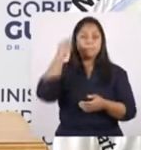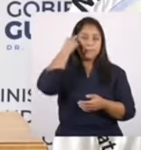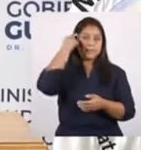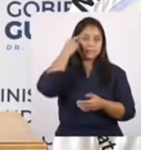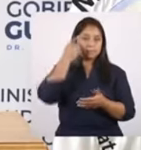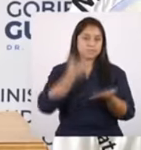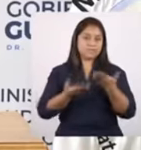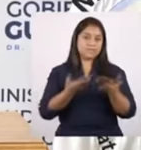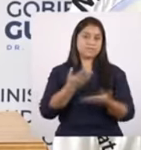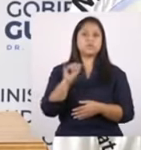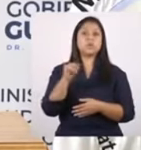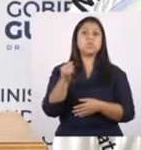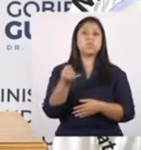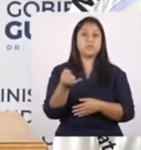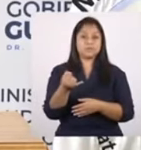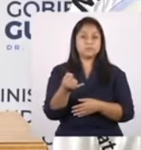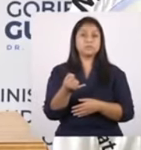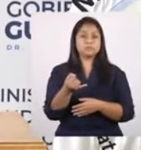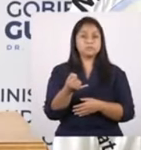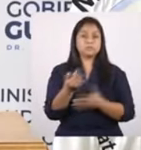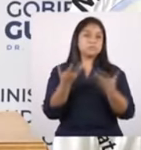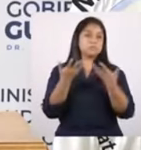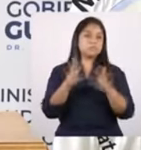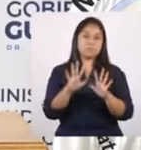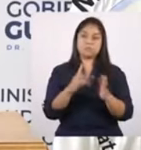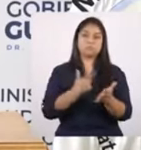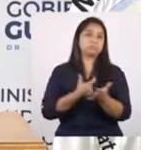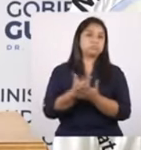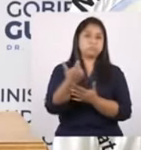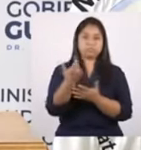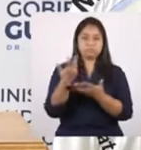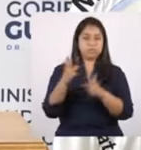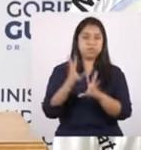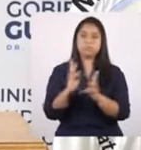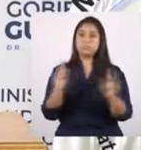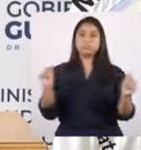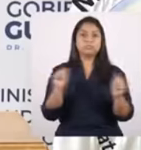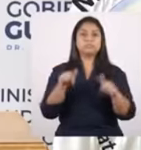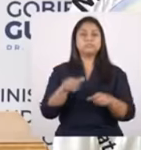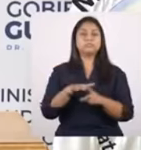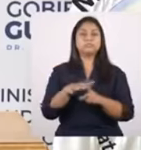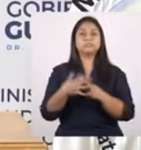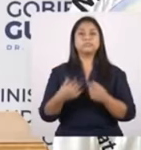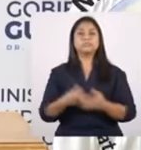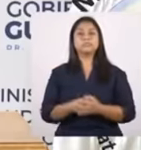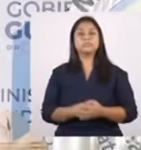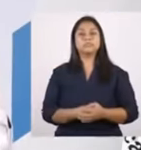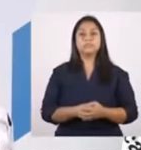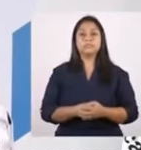Consideramos que el día jueves, a más tardar, estará completamente solucionada esta situación.